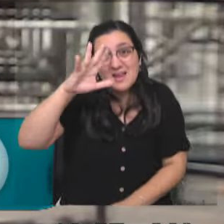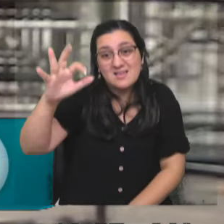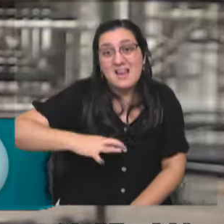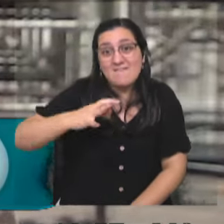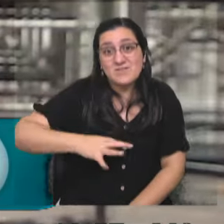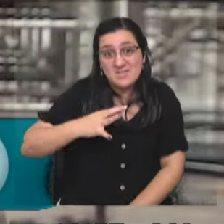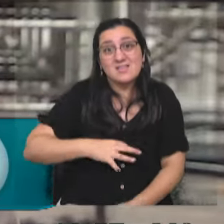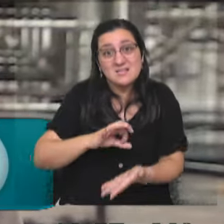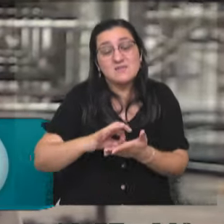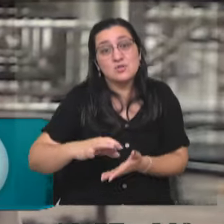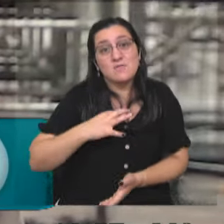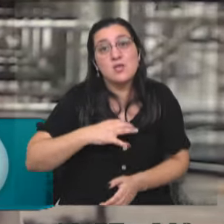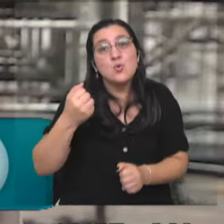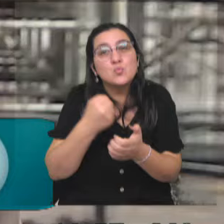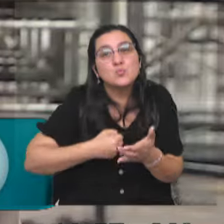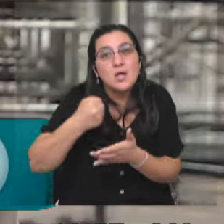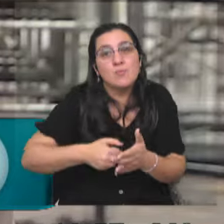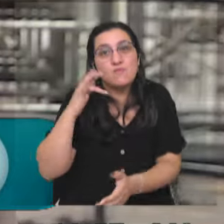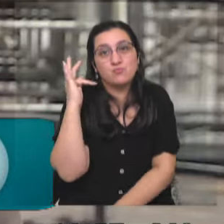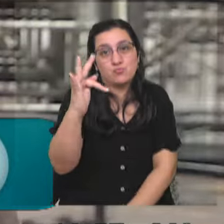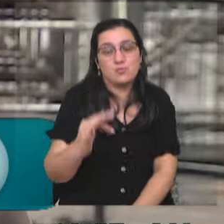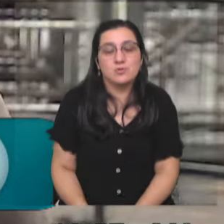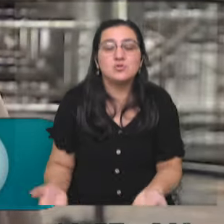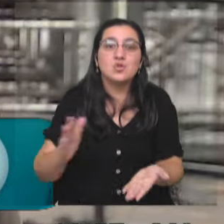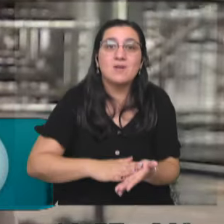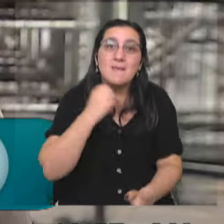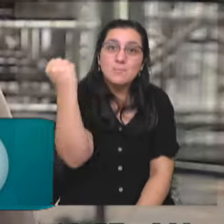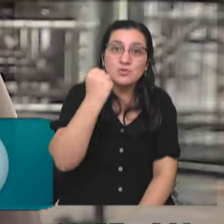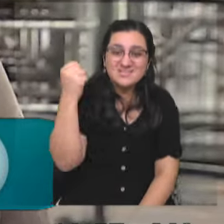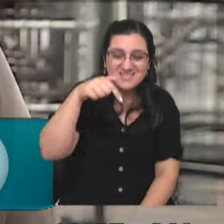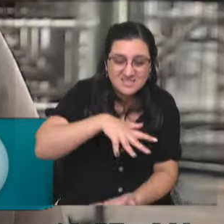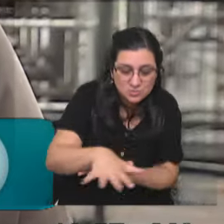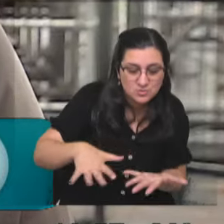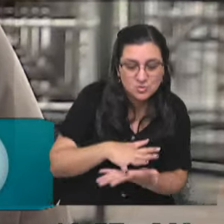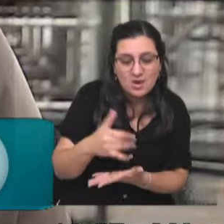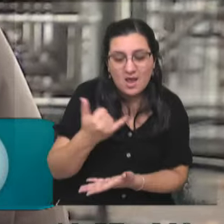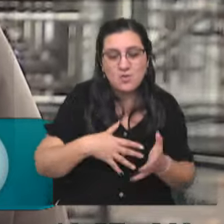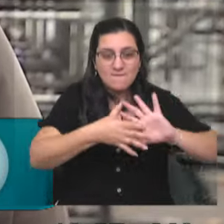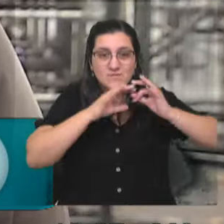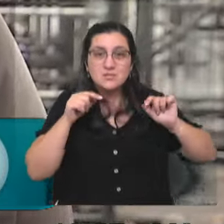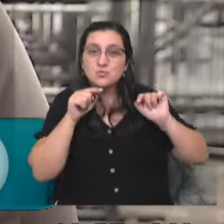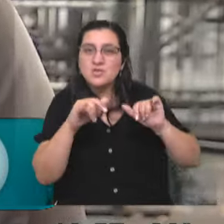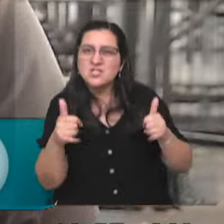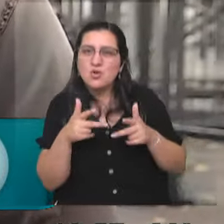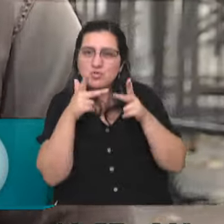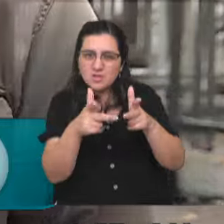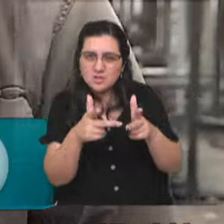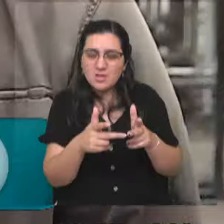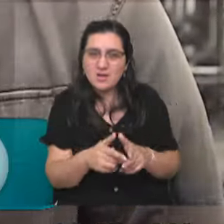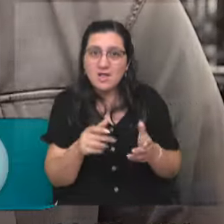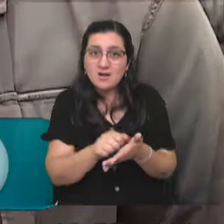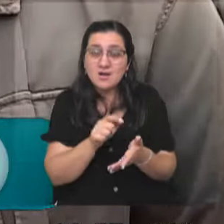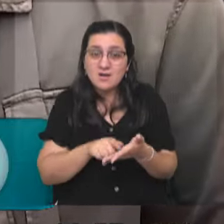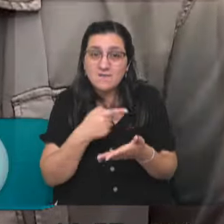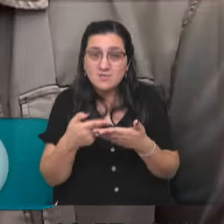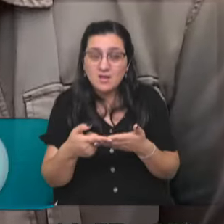vida y luchar por ese futuro. Sobre la importancia de este hecho puntual, hay una de las frases tuyas que lo dijiste a caras y caretas, que